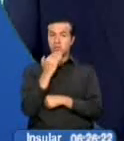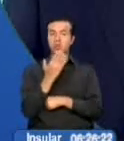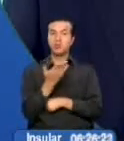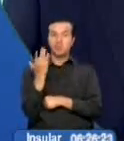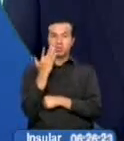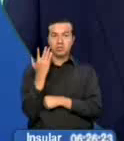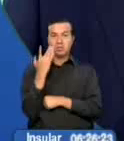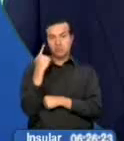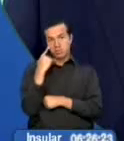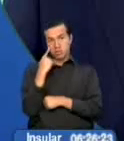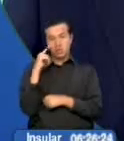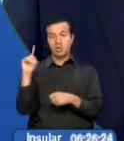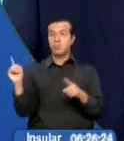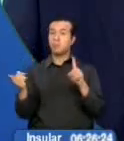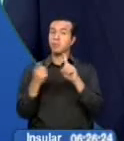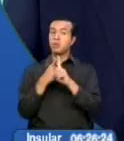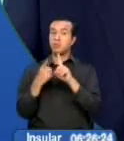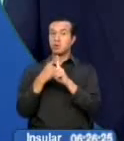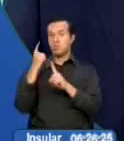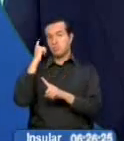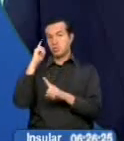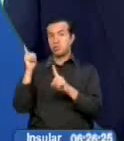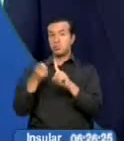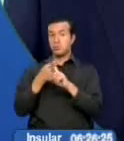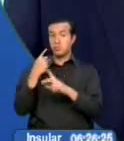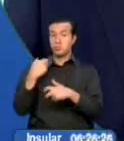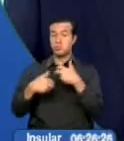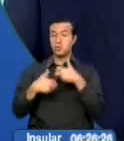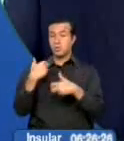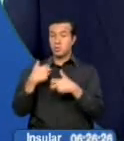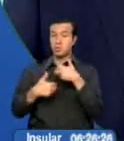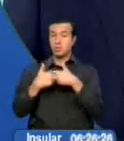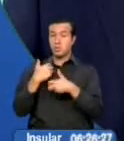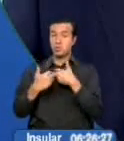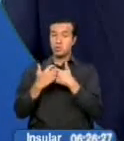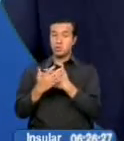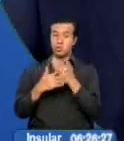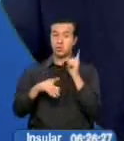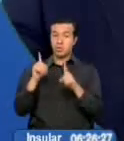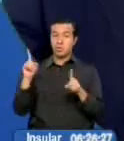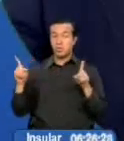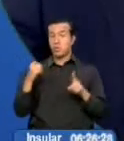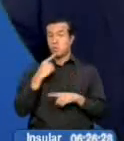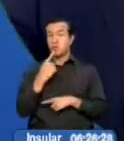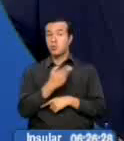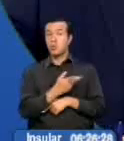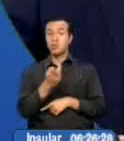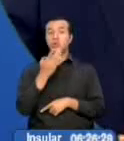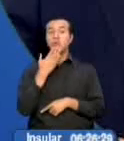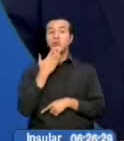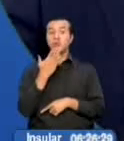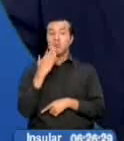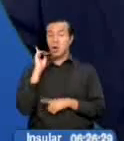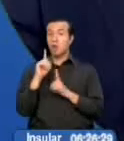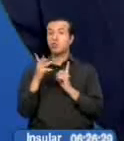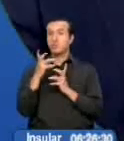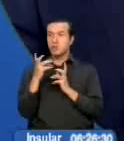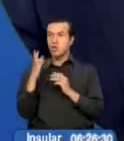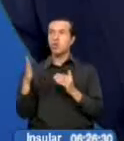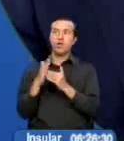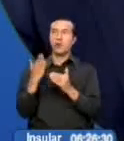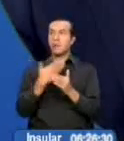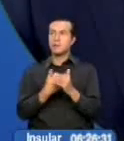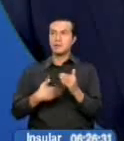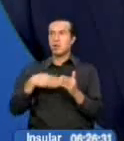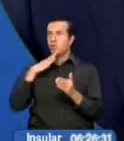Bueno, vamos a hacer primero, yo creo que hay un gran problema hoy en que todos de alguna manera intentan desmovilizar el correísmo, hay que